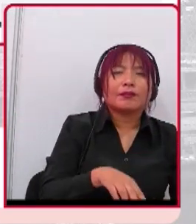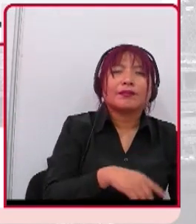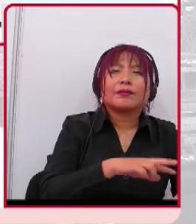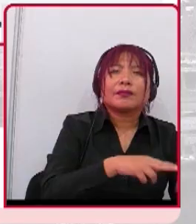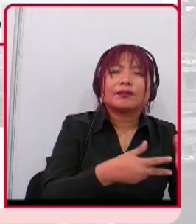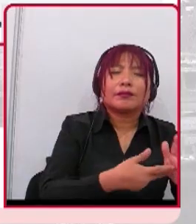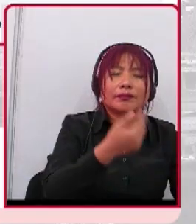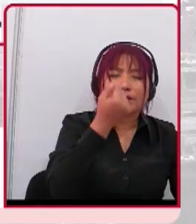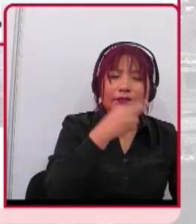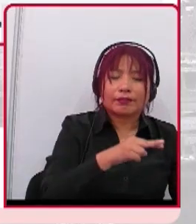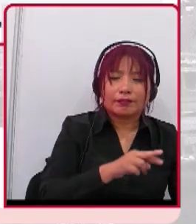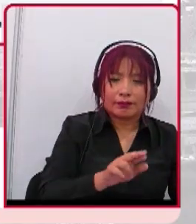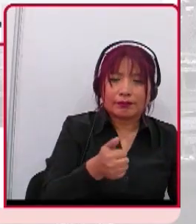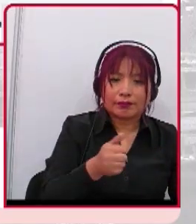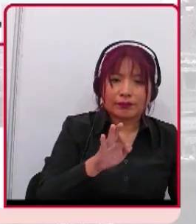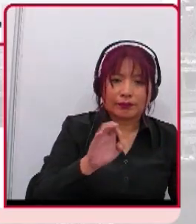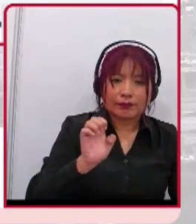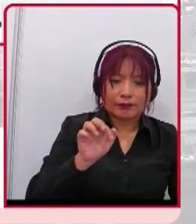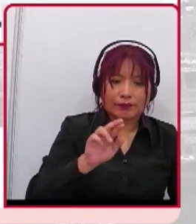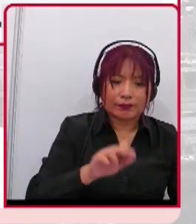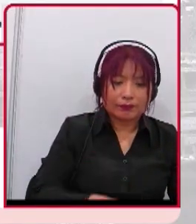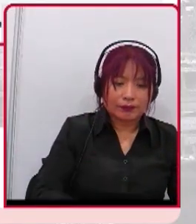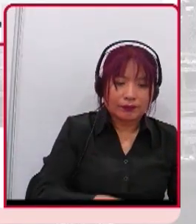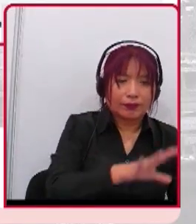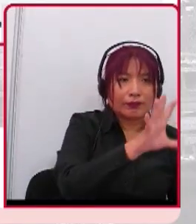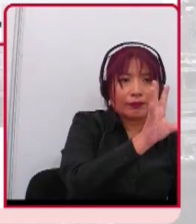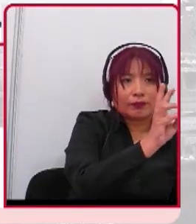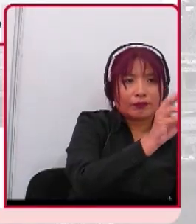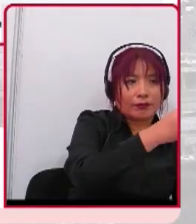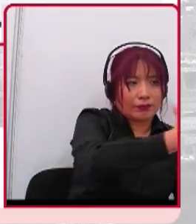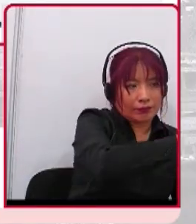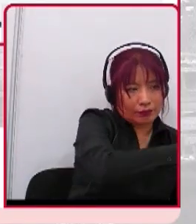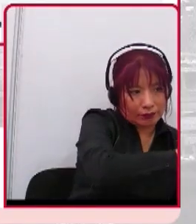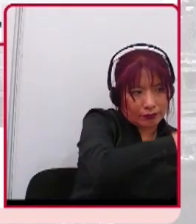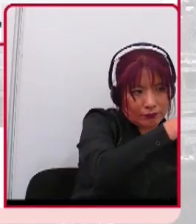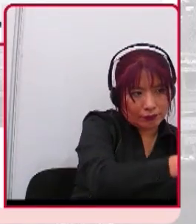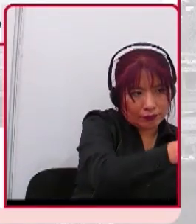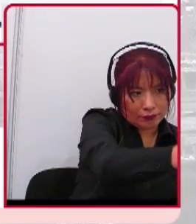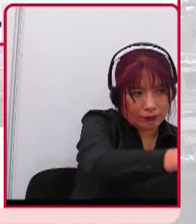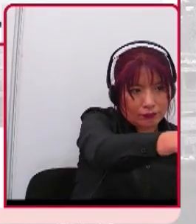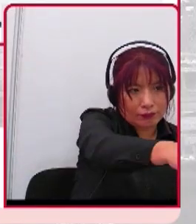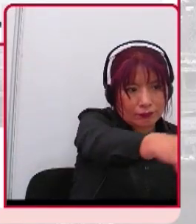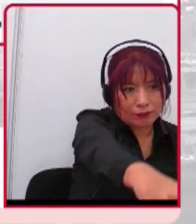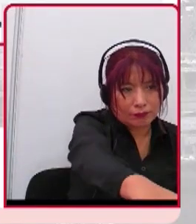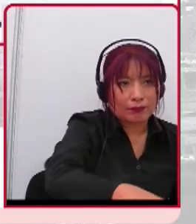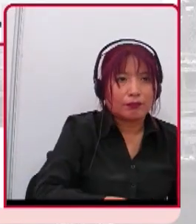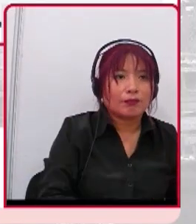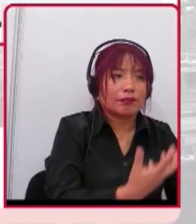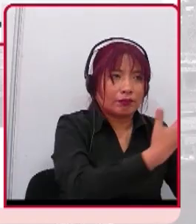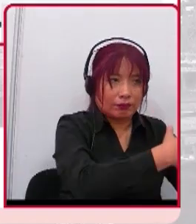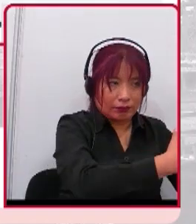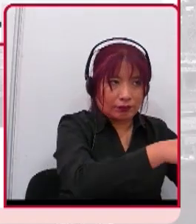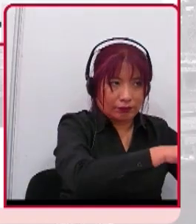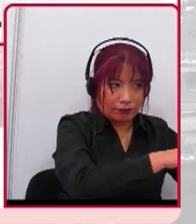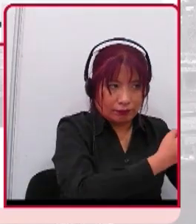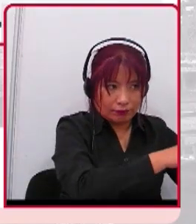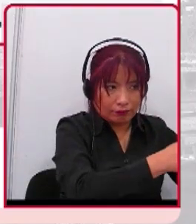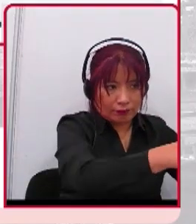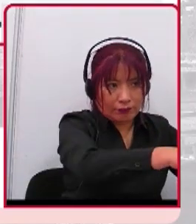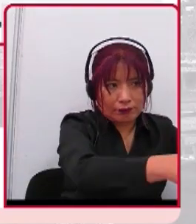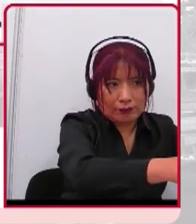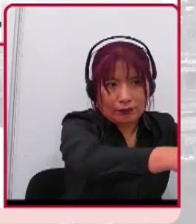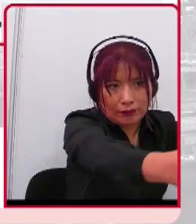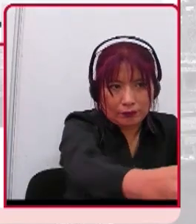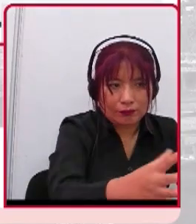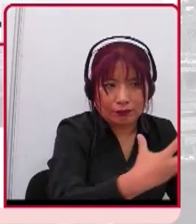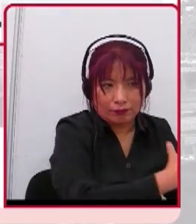Básicamente está constituida por seis celdas Wenco. Son celdas mecánicas con la